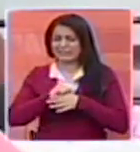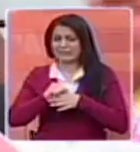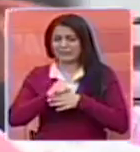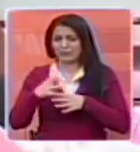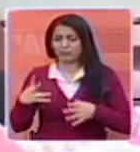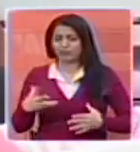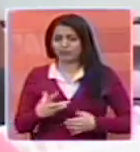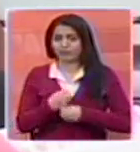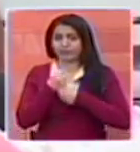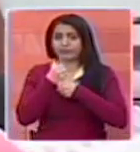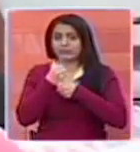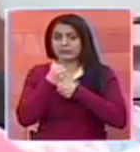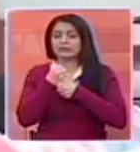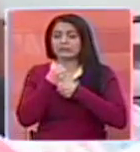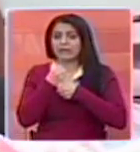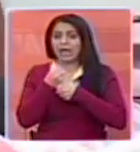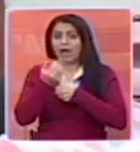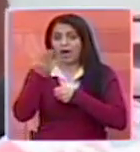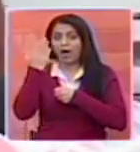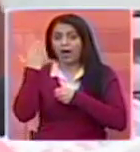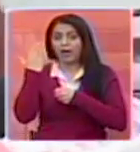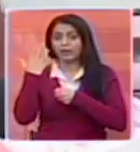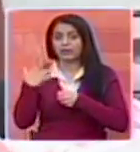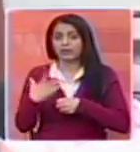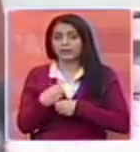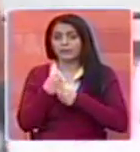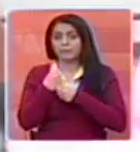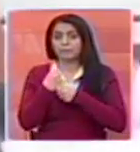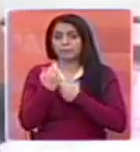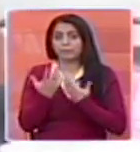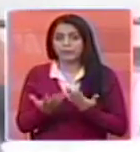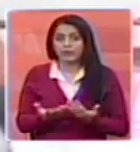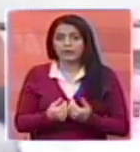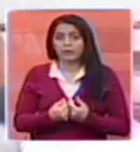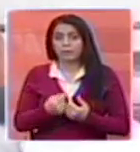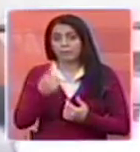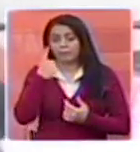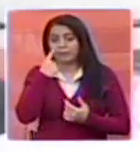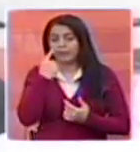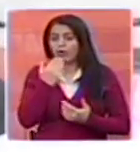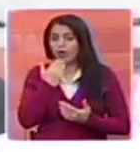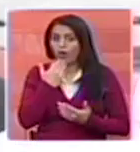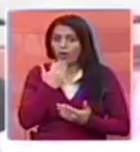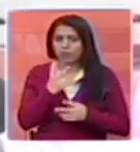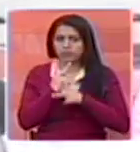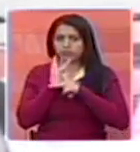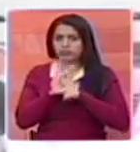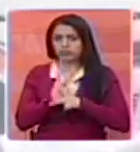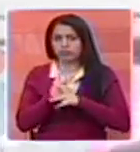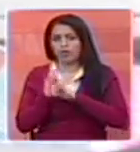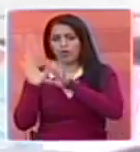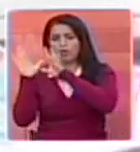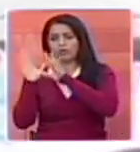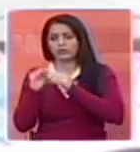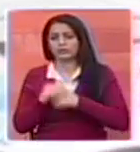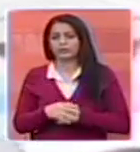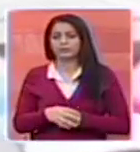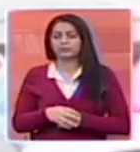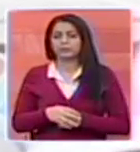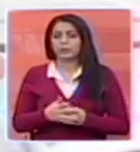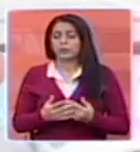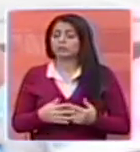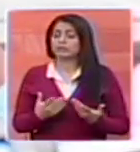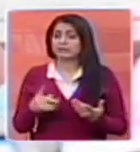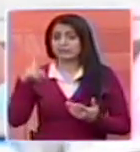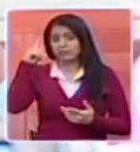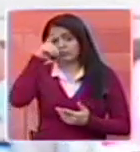recuperar lo que teníamos antes, que era el cero en la portería, nada, tratar de recuperar un poco eso, que nos hace ganar más confianza. Muy duro, como